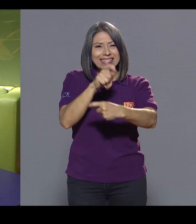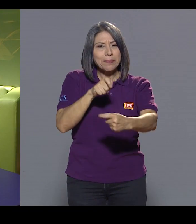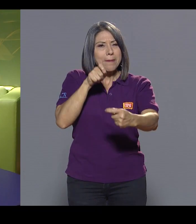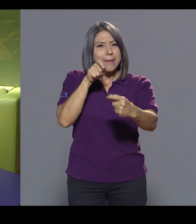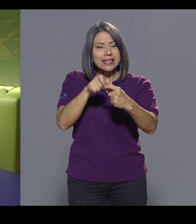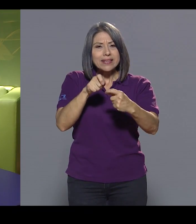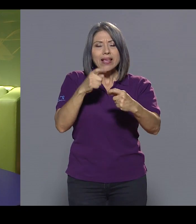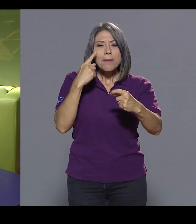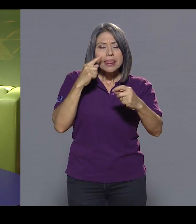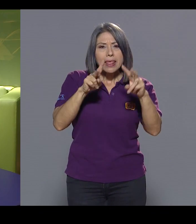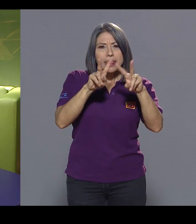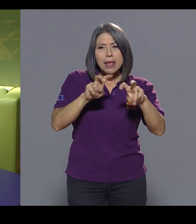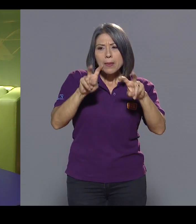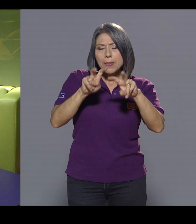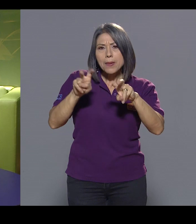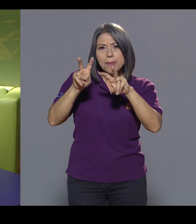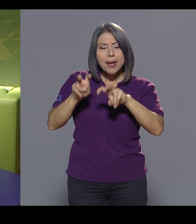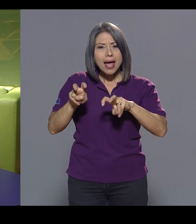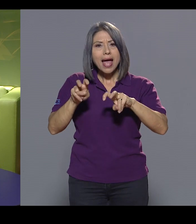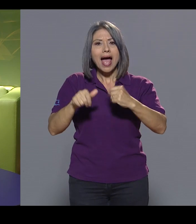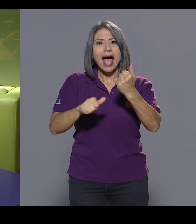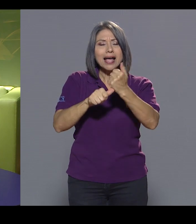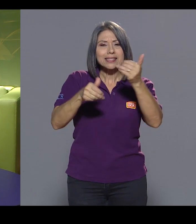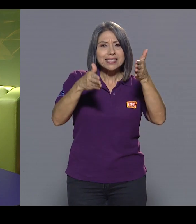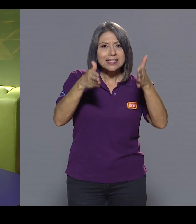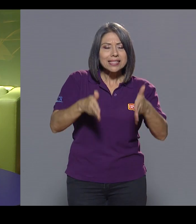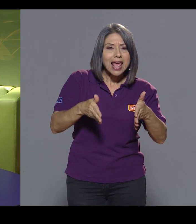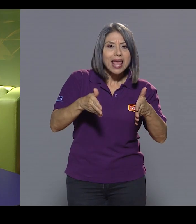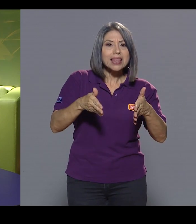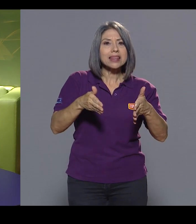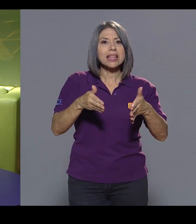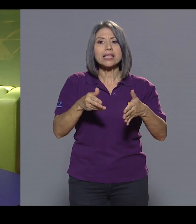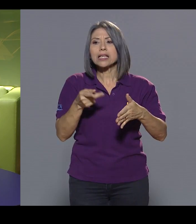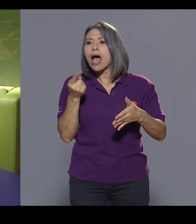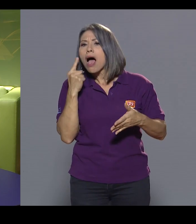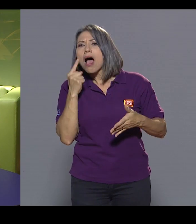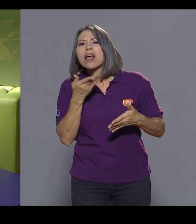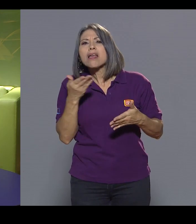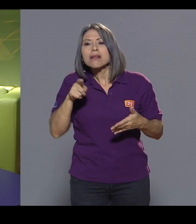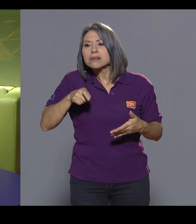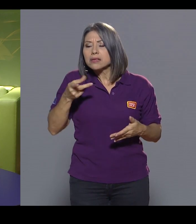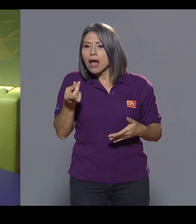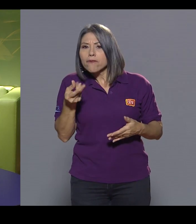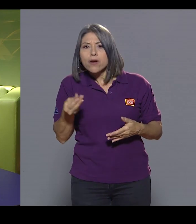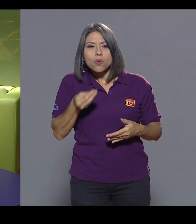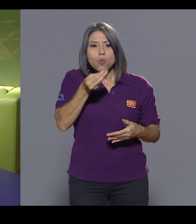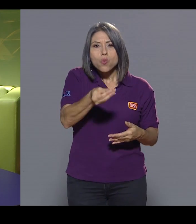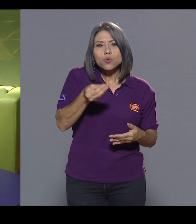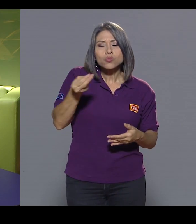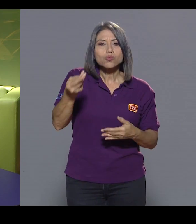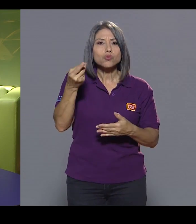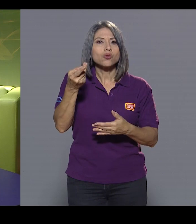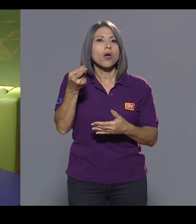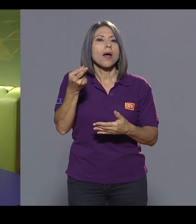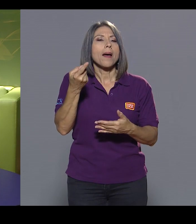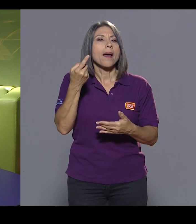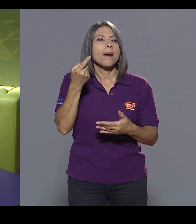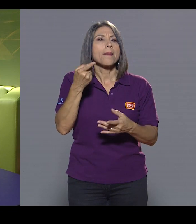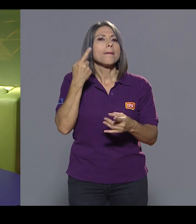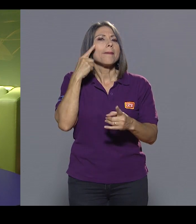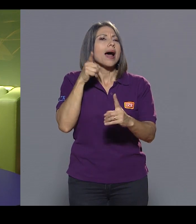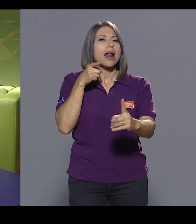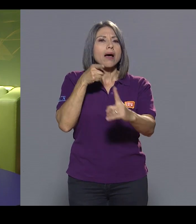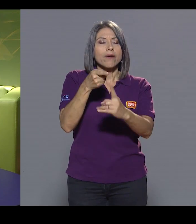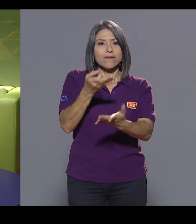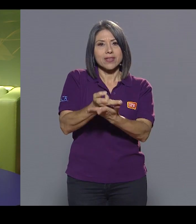específicamente de valorar los asistentes, de asignarle los recursos, de canalizar los recursos para el financiamiento